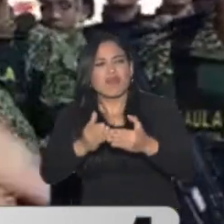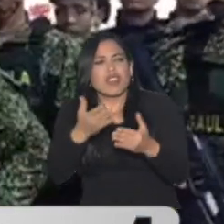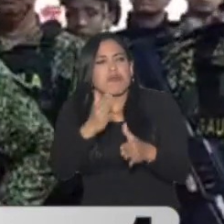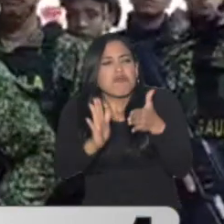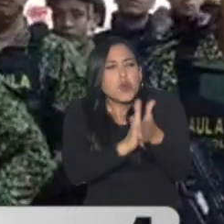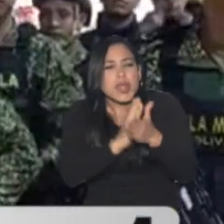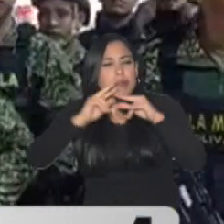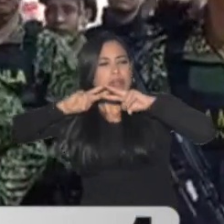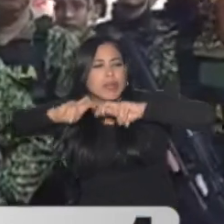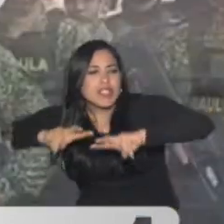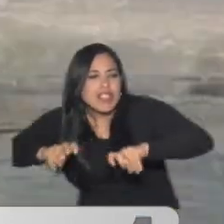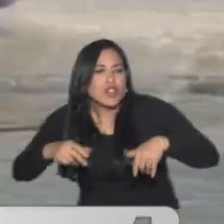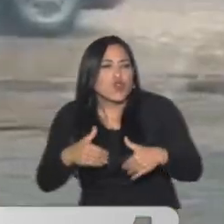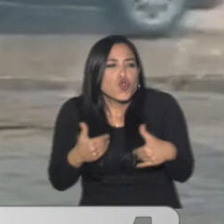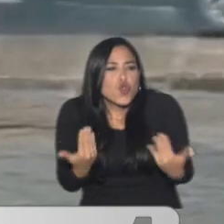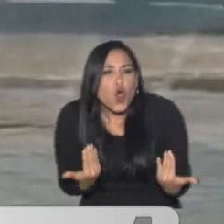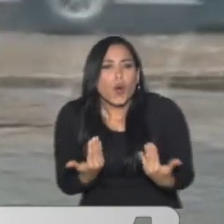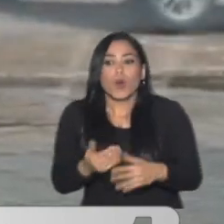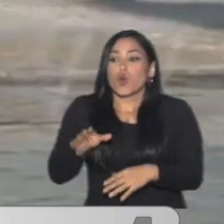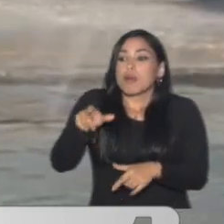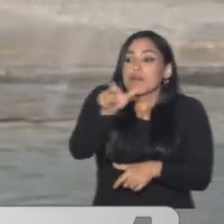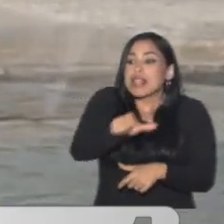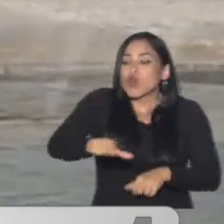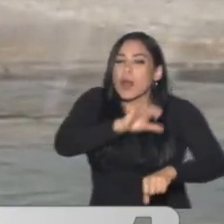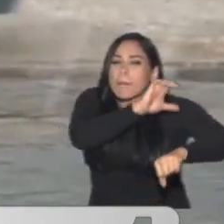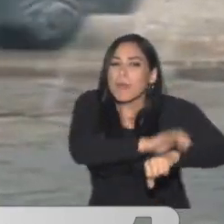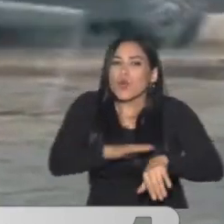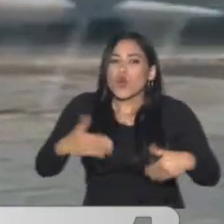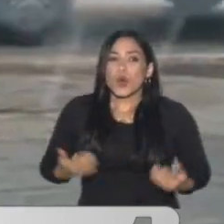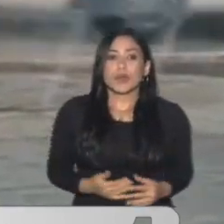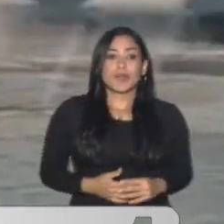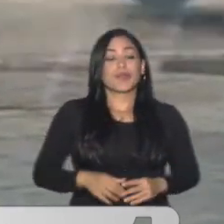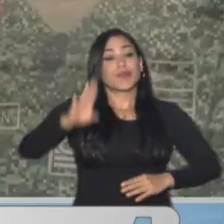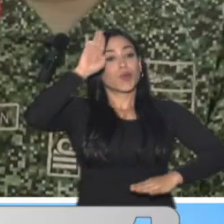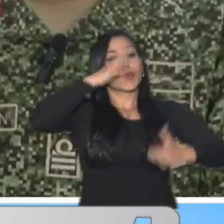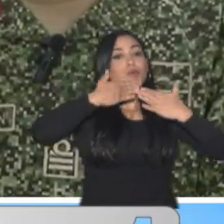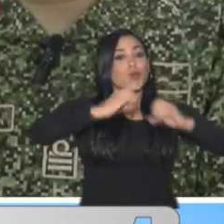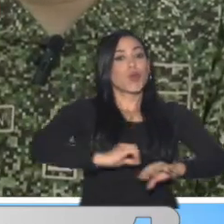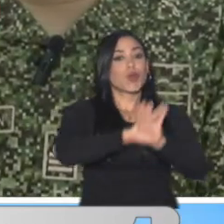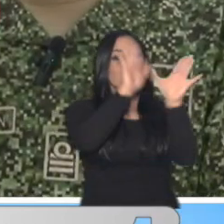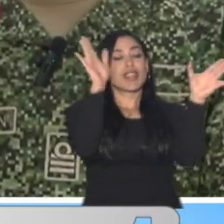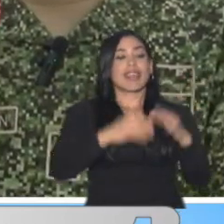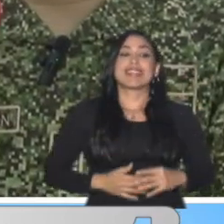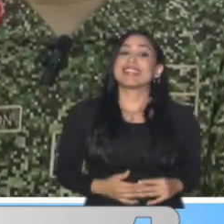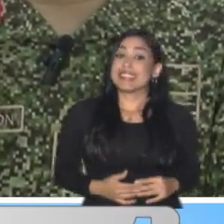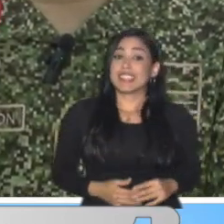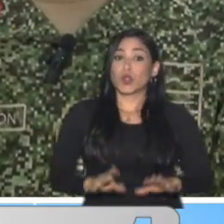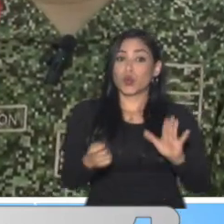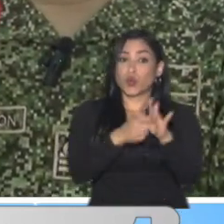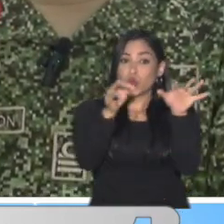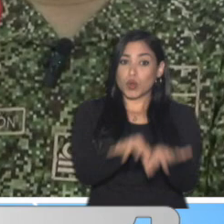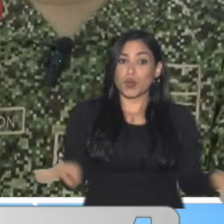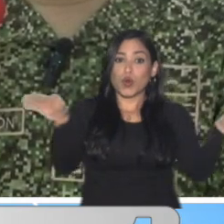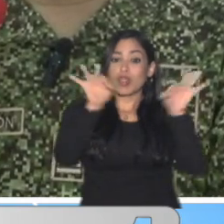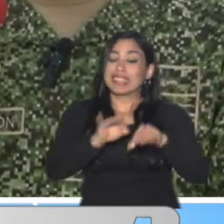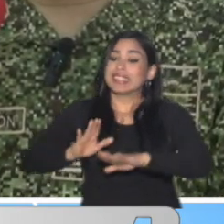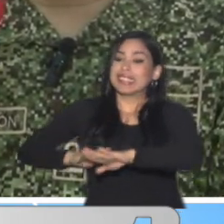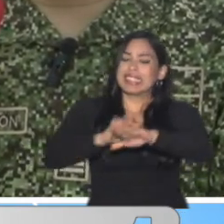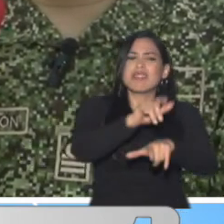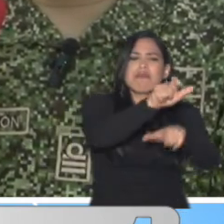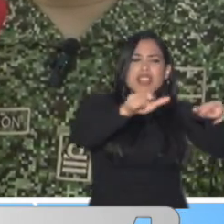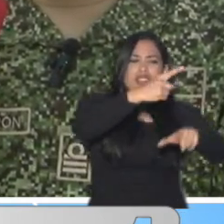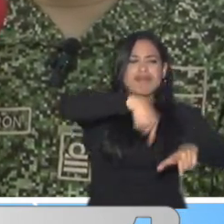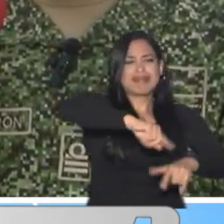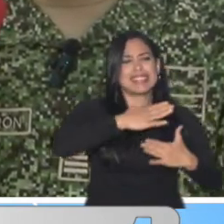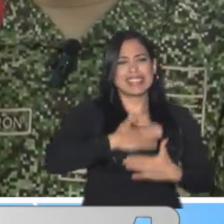investigación cómo se logró dar con el paradero de estas personas bueno buenos días importante en mensaje de tranquilidad